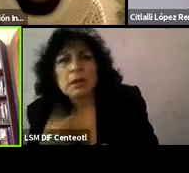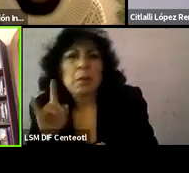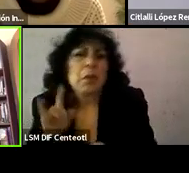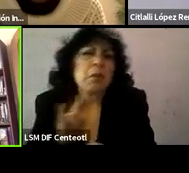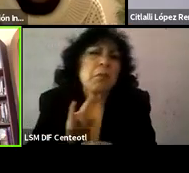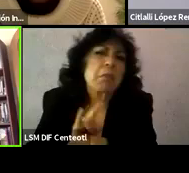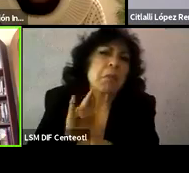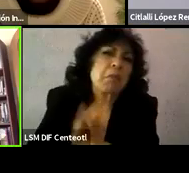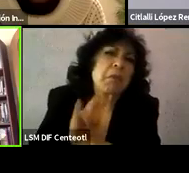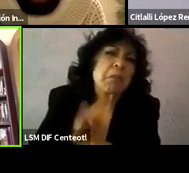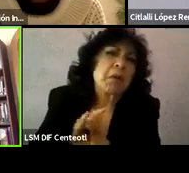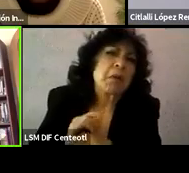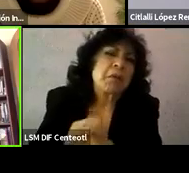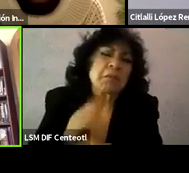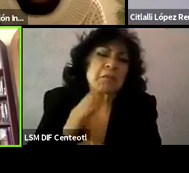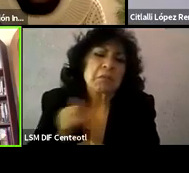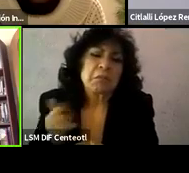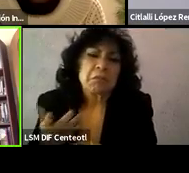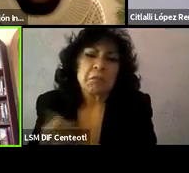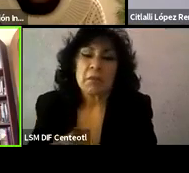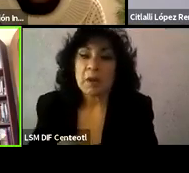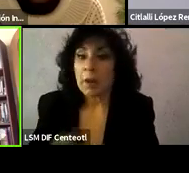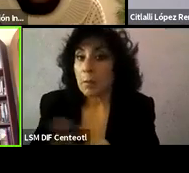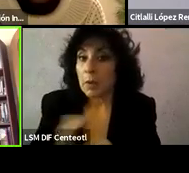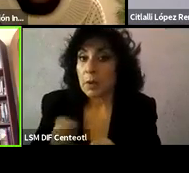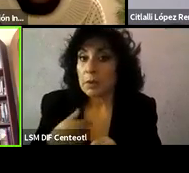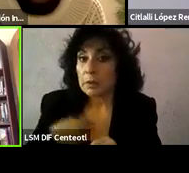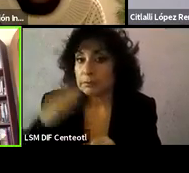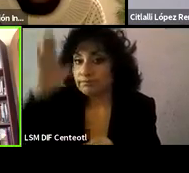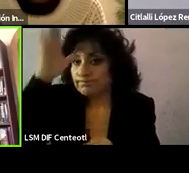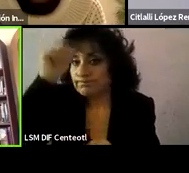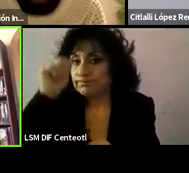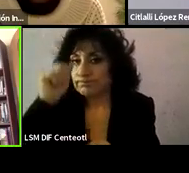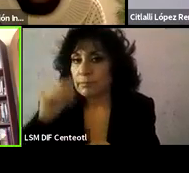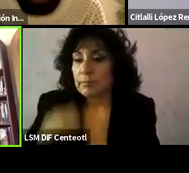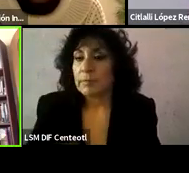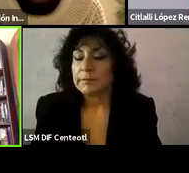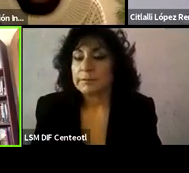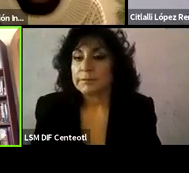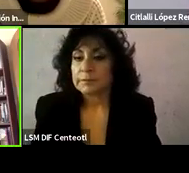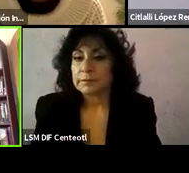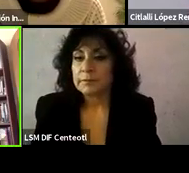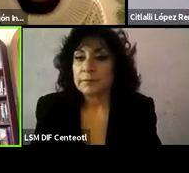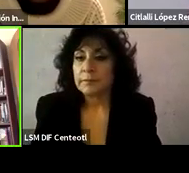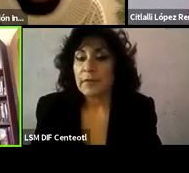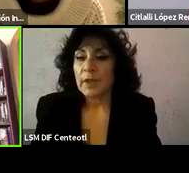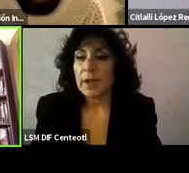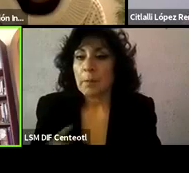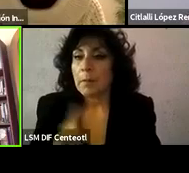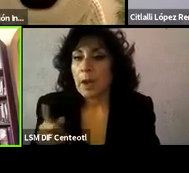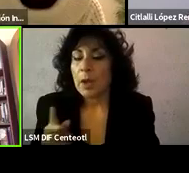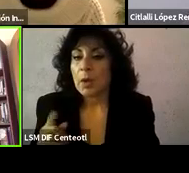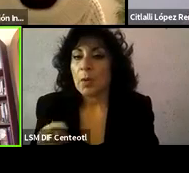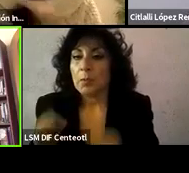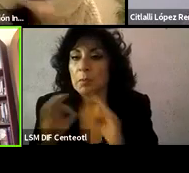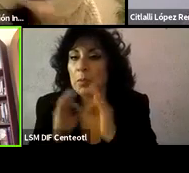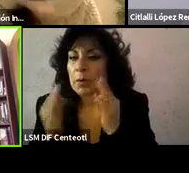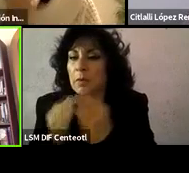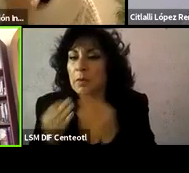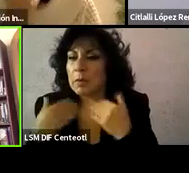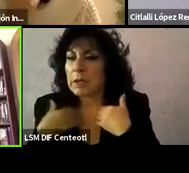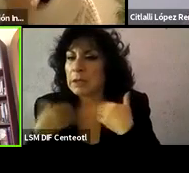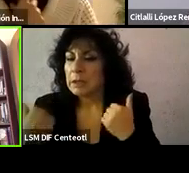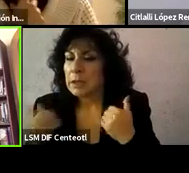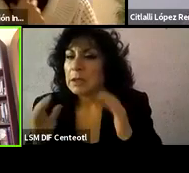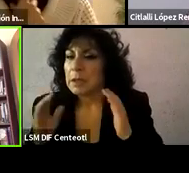hay por eso no estoy de acuerdo, pero y además que en un sentido más de ciudadanía, creo que entra más